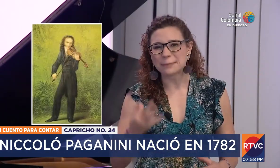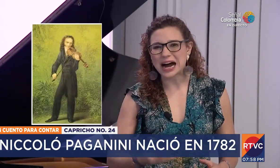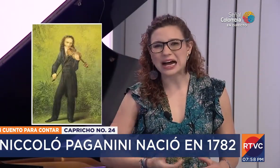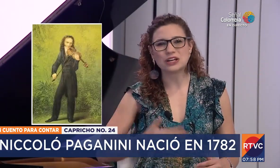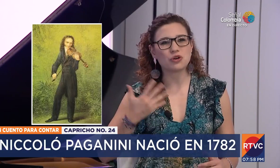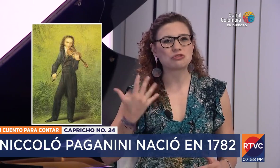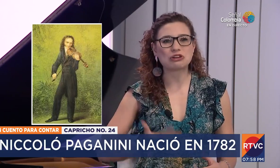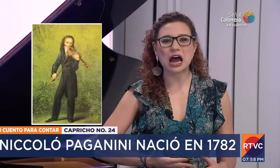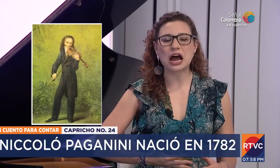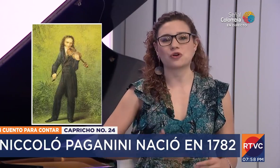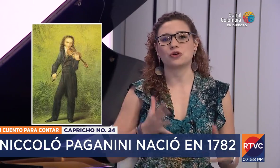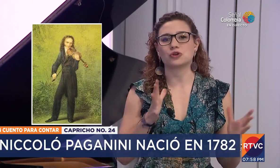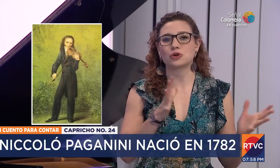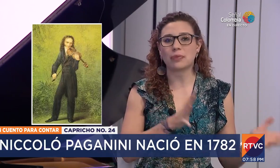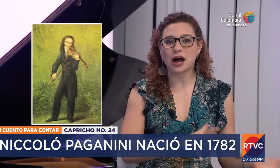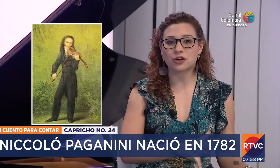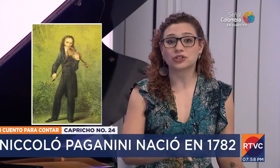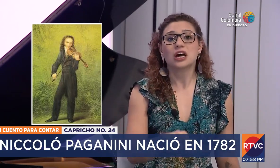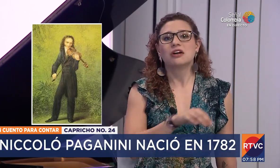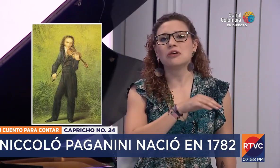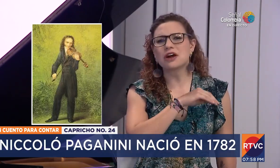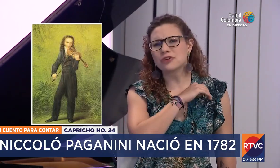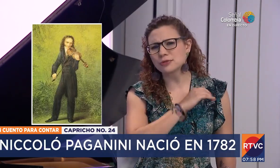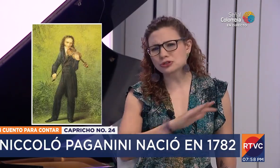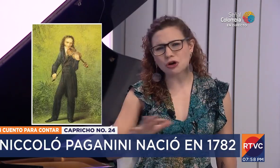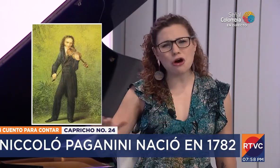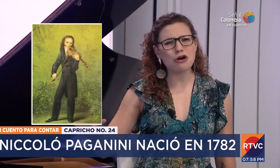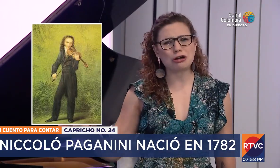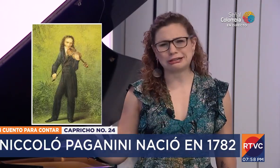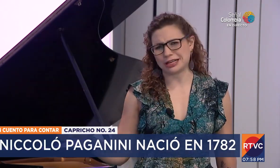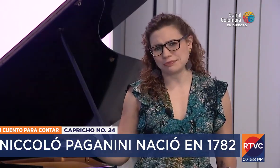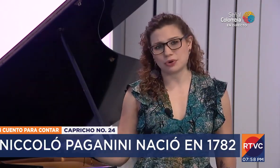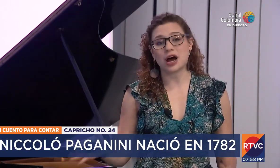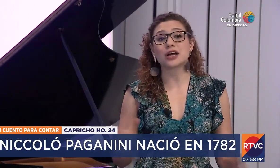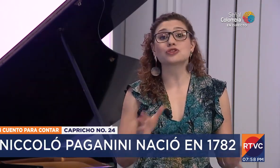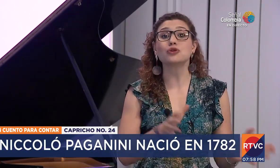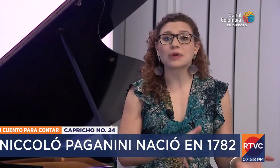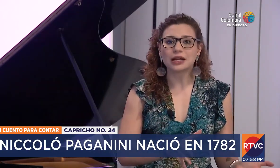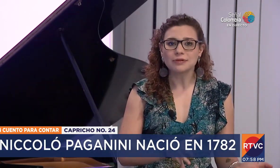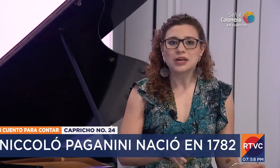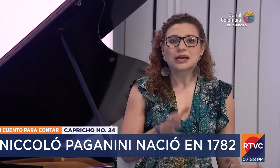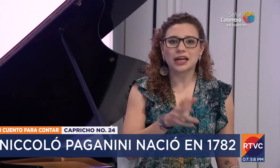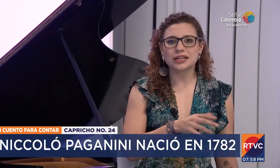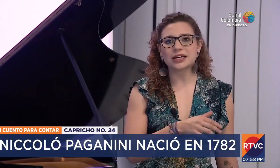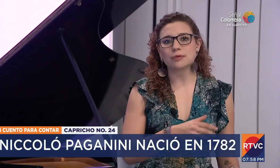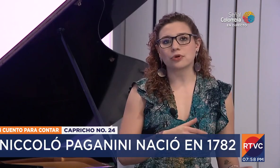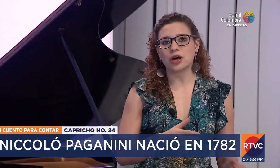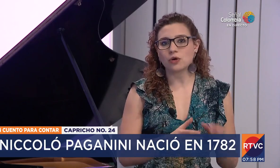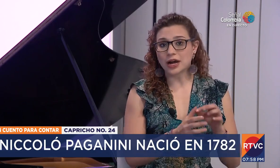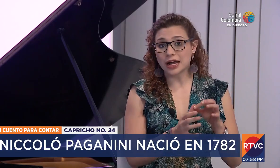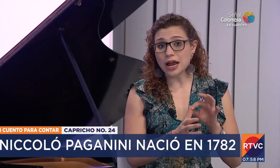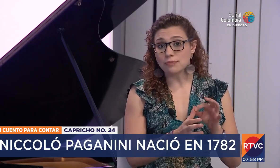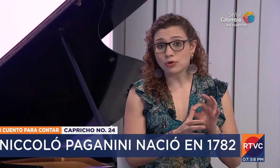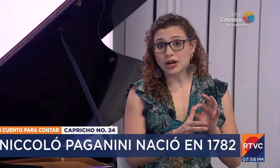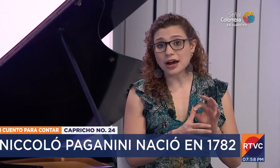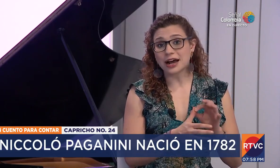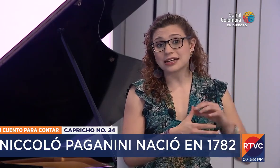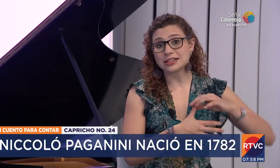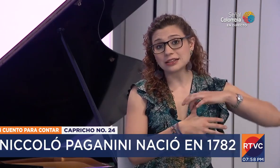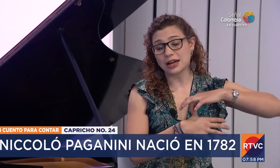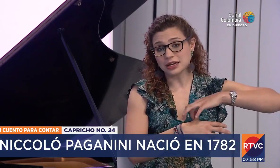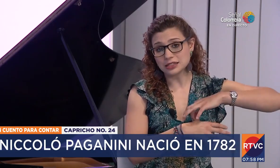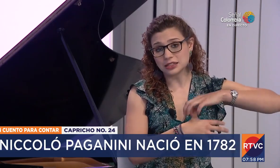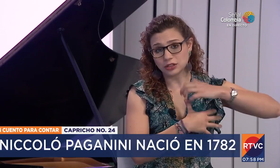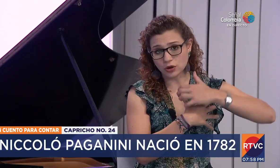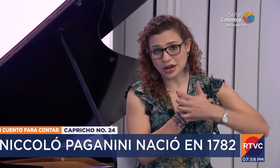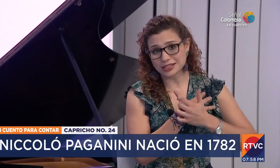entradas. Era pálido, flaco, de ojos opacos y vivía enfermo todo el tiempo. A eso súmenle que dicen que podía doblar el pulgar